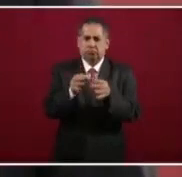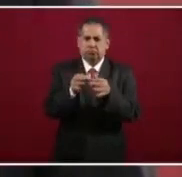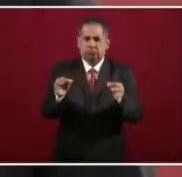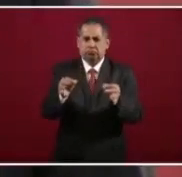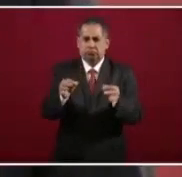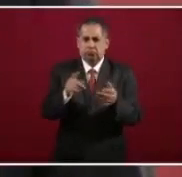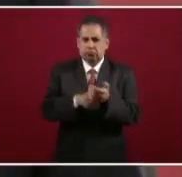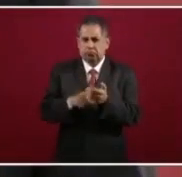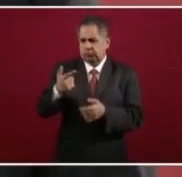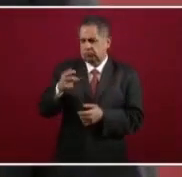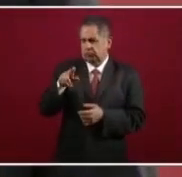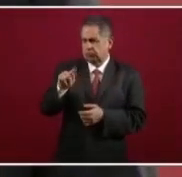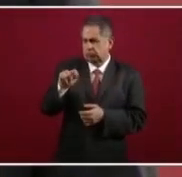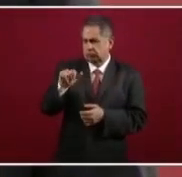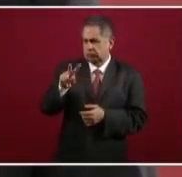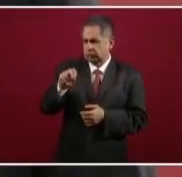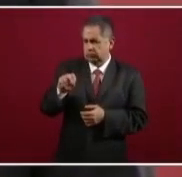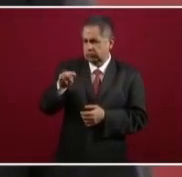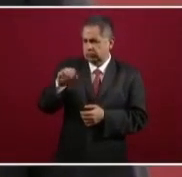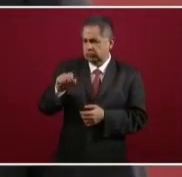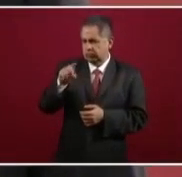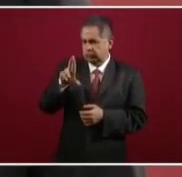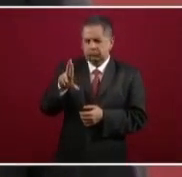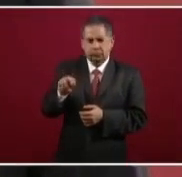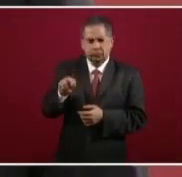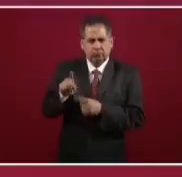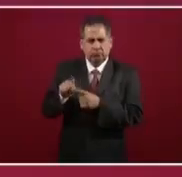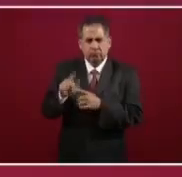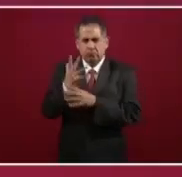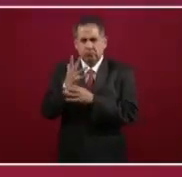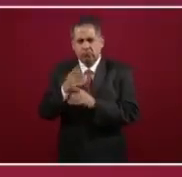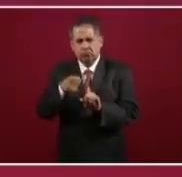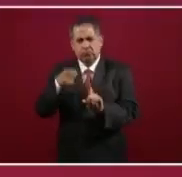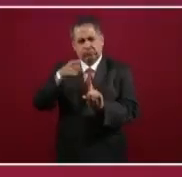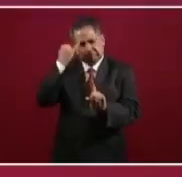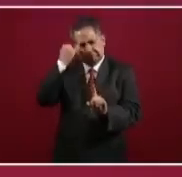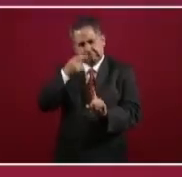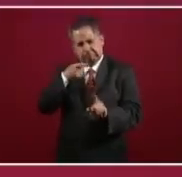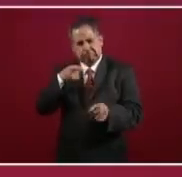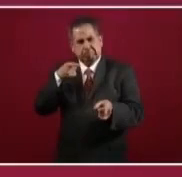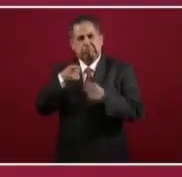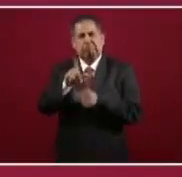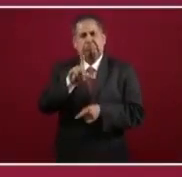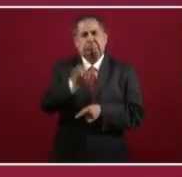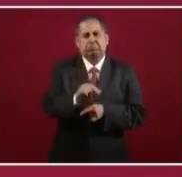gustavo madero pues no tenía ese propósito